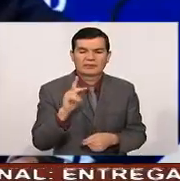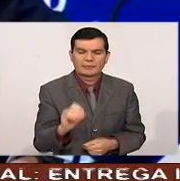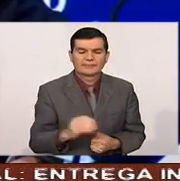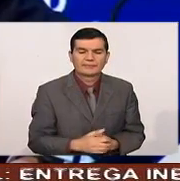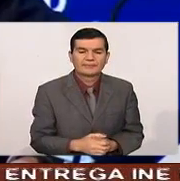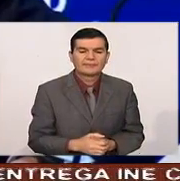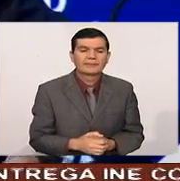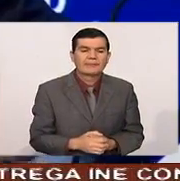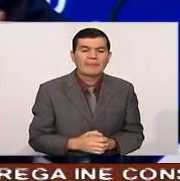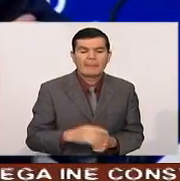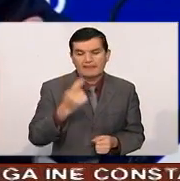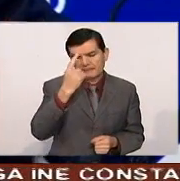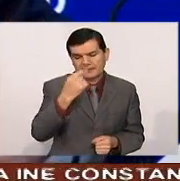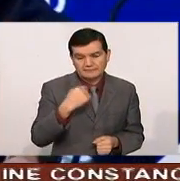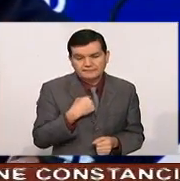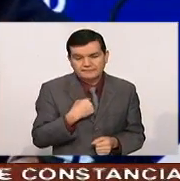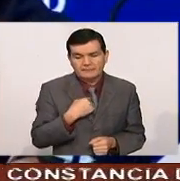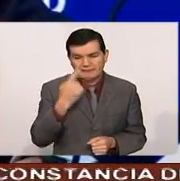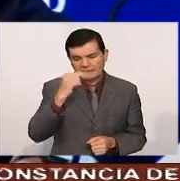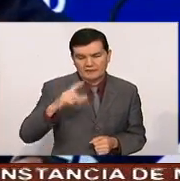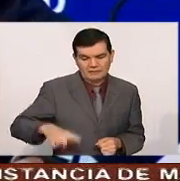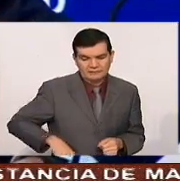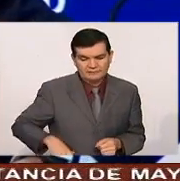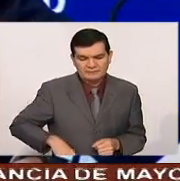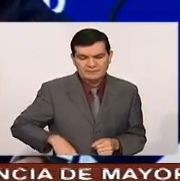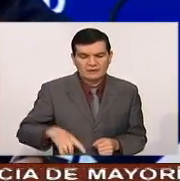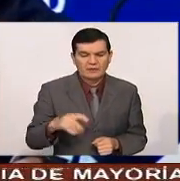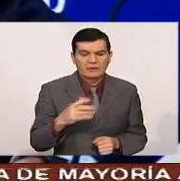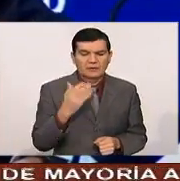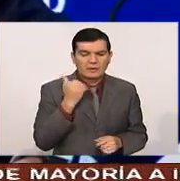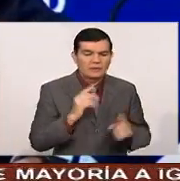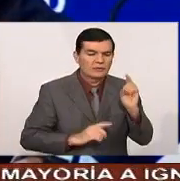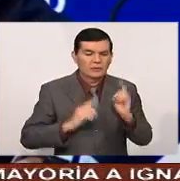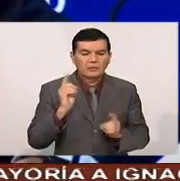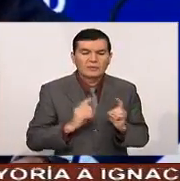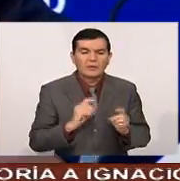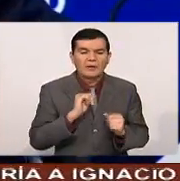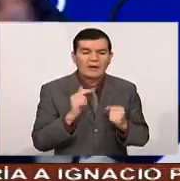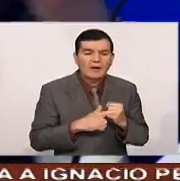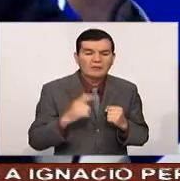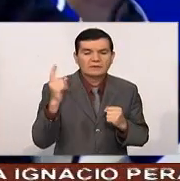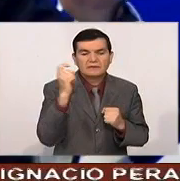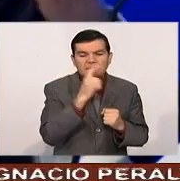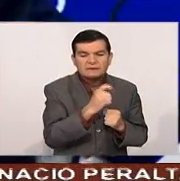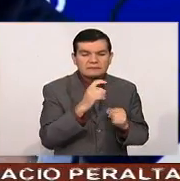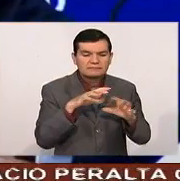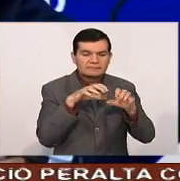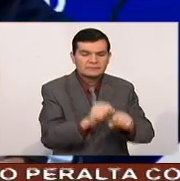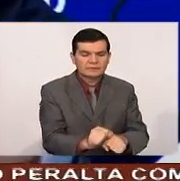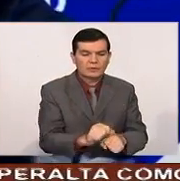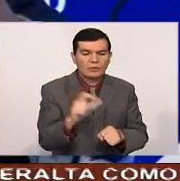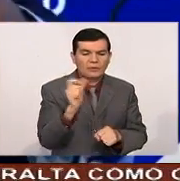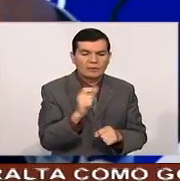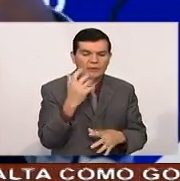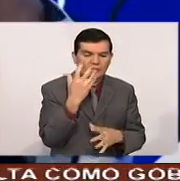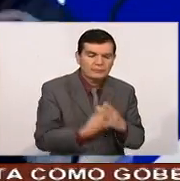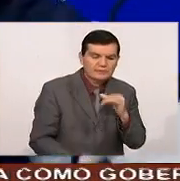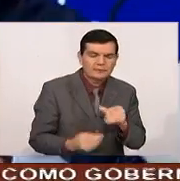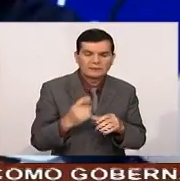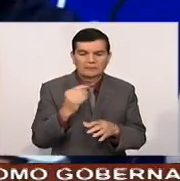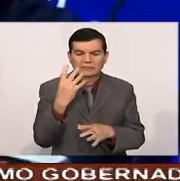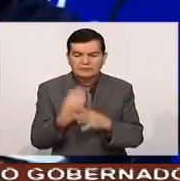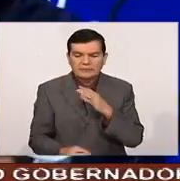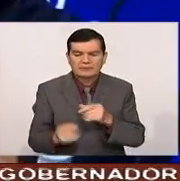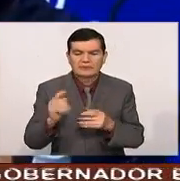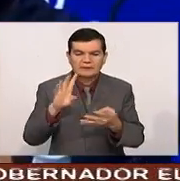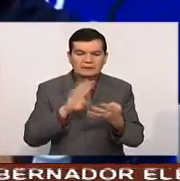Fue para nosotros como gobierno sin duda un momento difícil de tensión cuando logró evadir, cuando logró fugarse